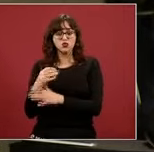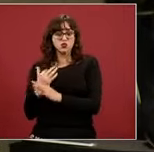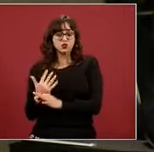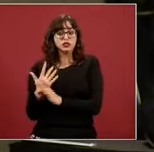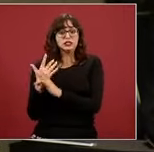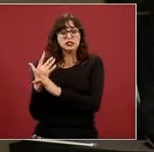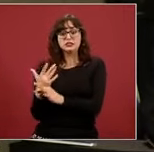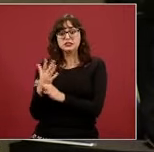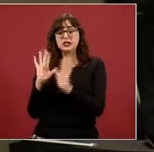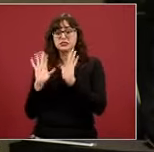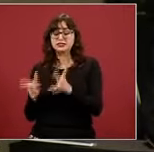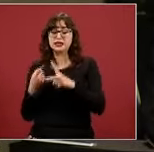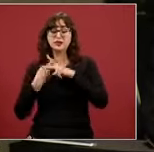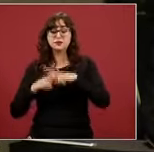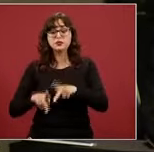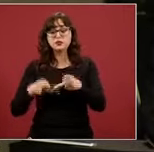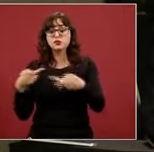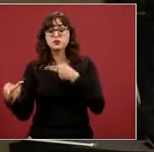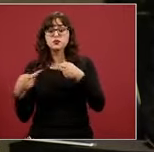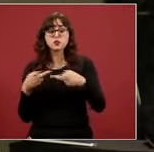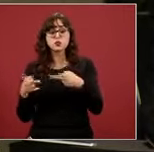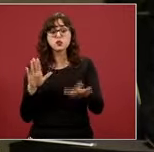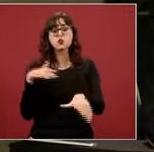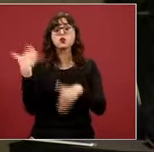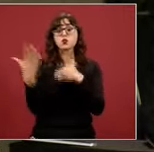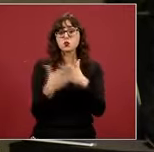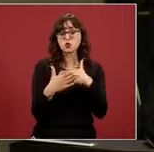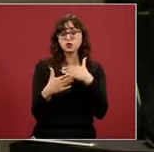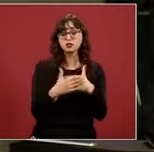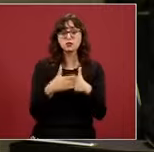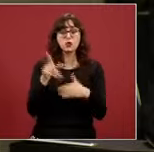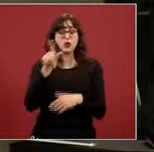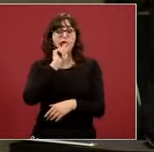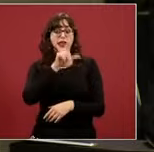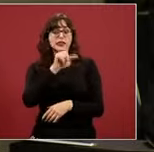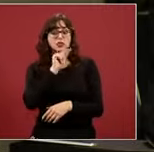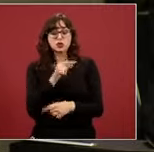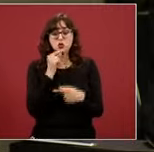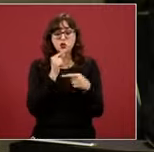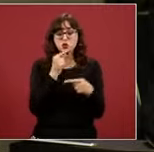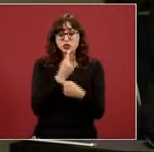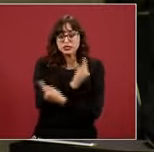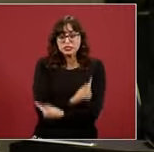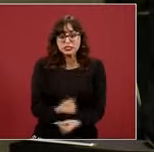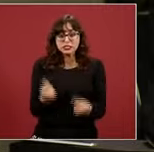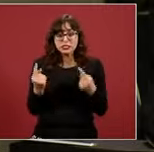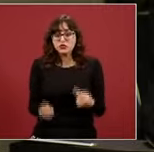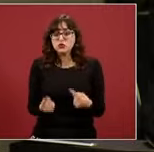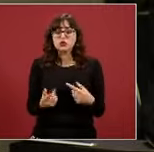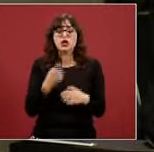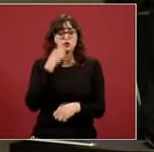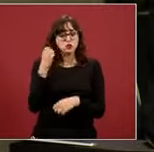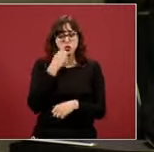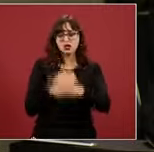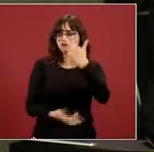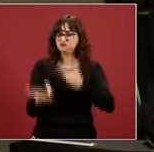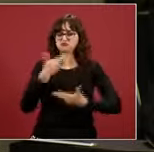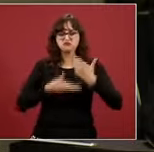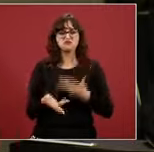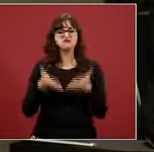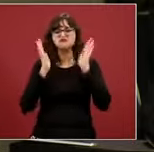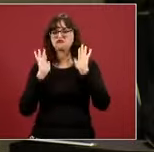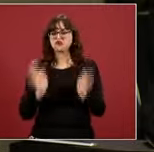posibilidad de que los niños regresen a clases presenciales en el estado de Jalisco, que ya habló con funcionarios públicos, con